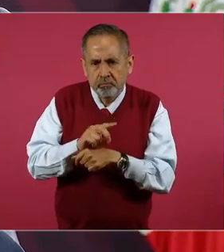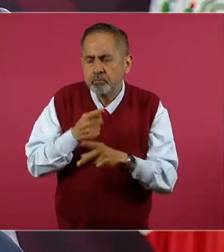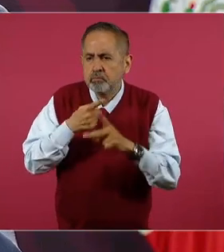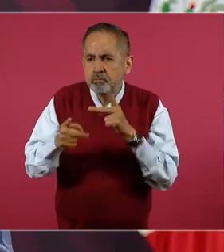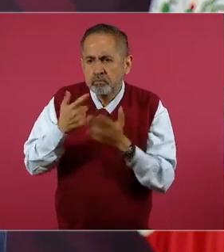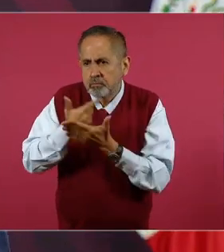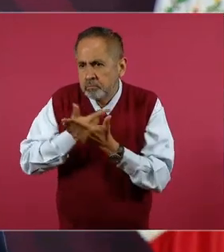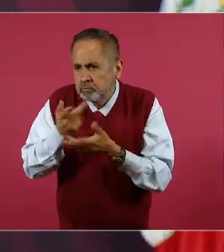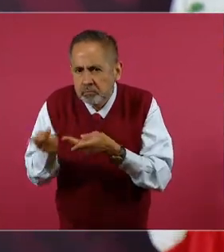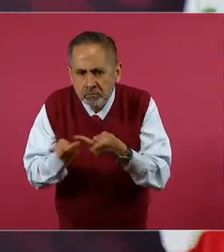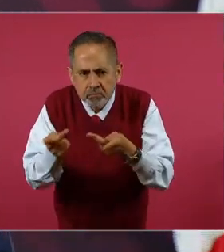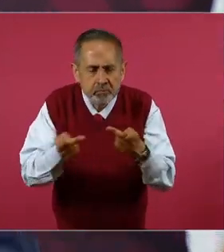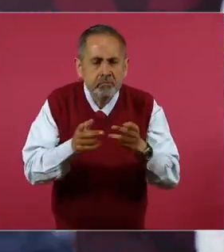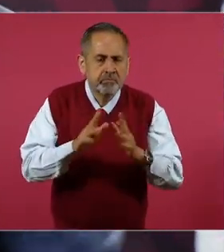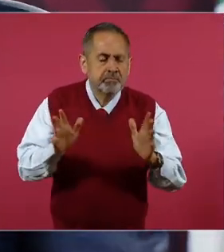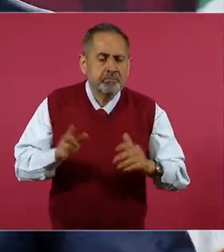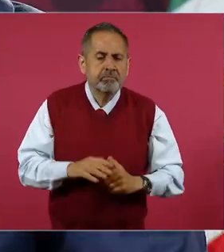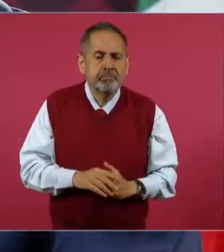que ya